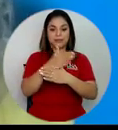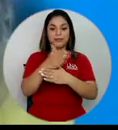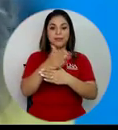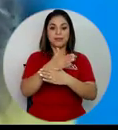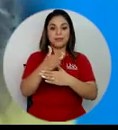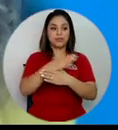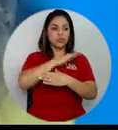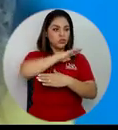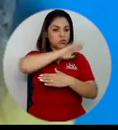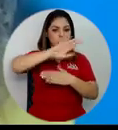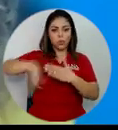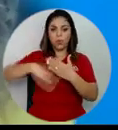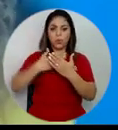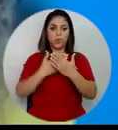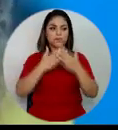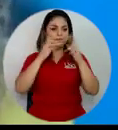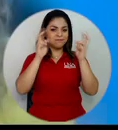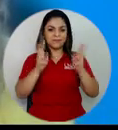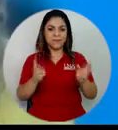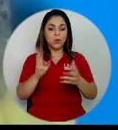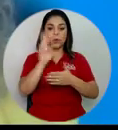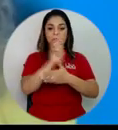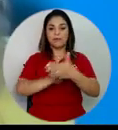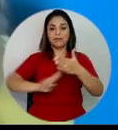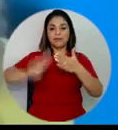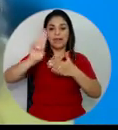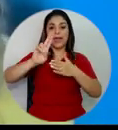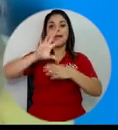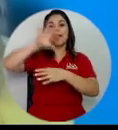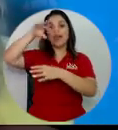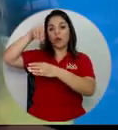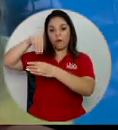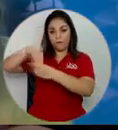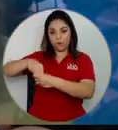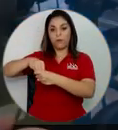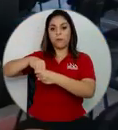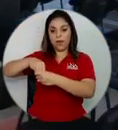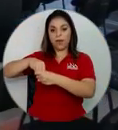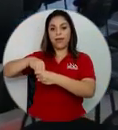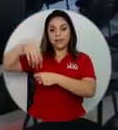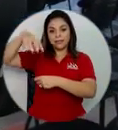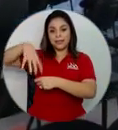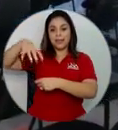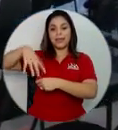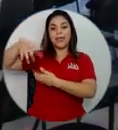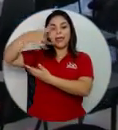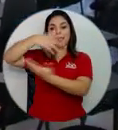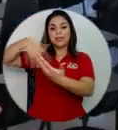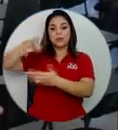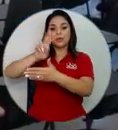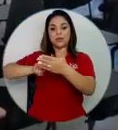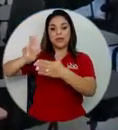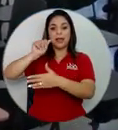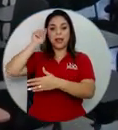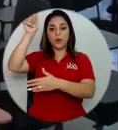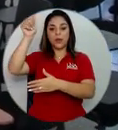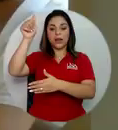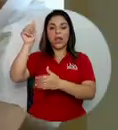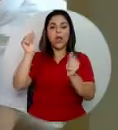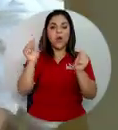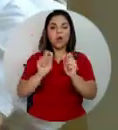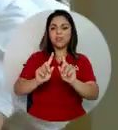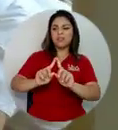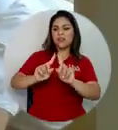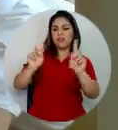compartir rangos identitarios de todas las universidades que conforman la sede interuniversitaria de Alajuela, sin diferencia,